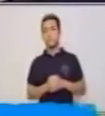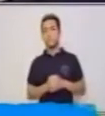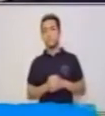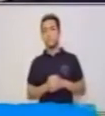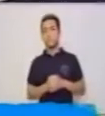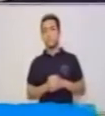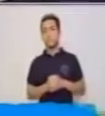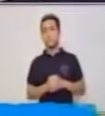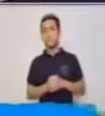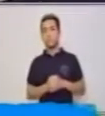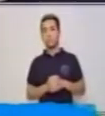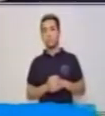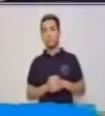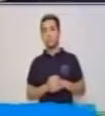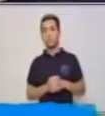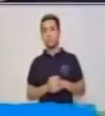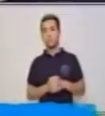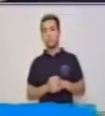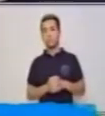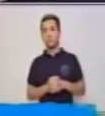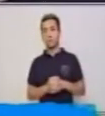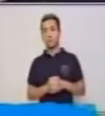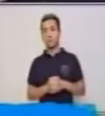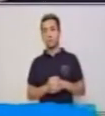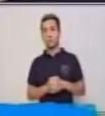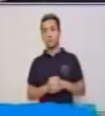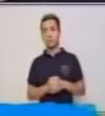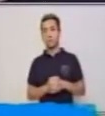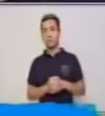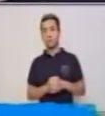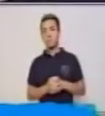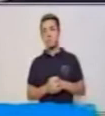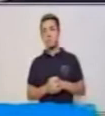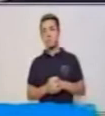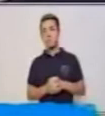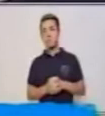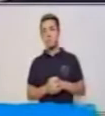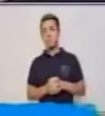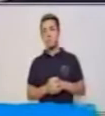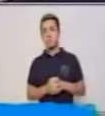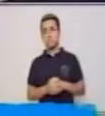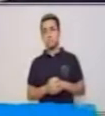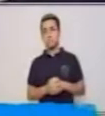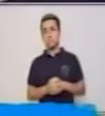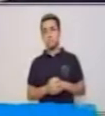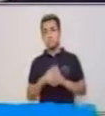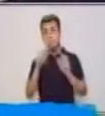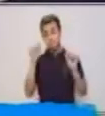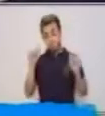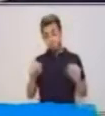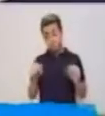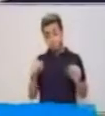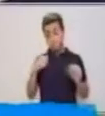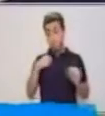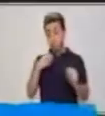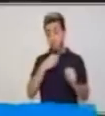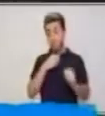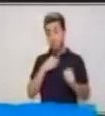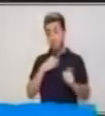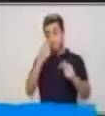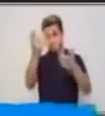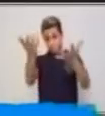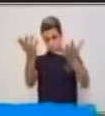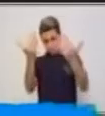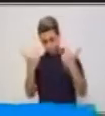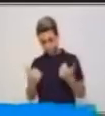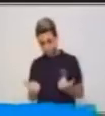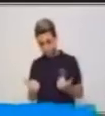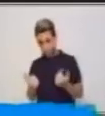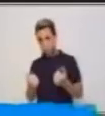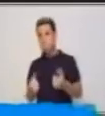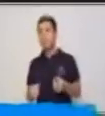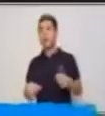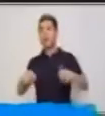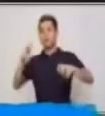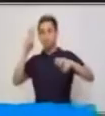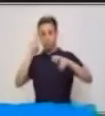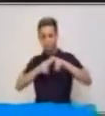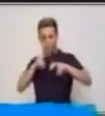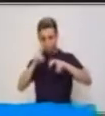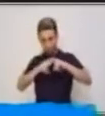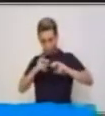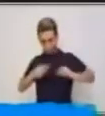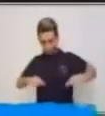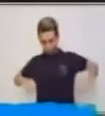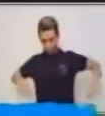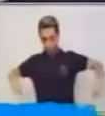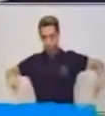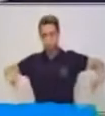contar. Lo primero que quiero hacer es invitarlos a que puedan sentarse en círculo frente a su